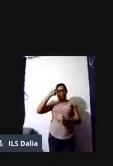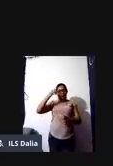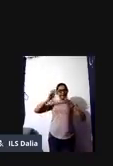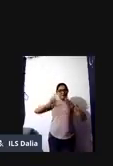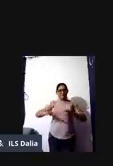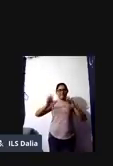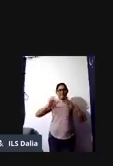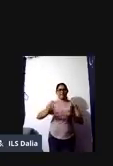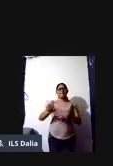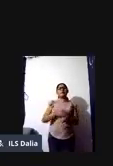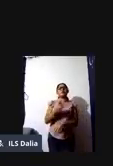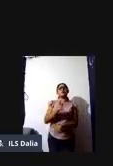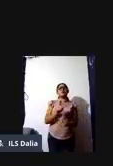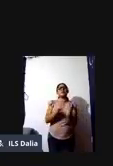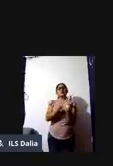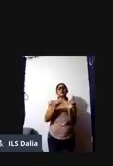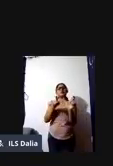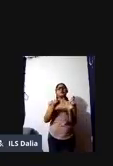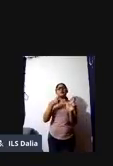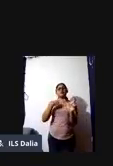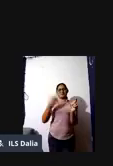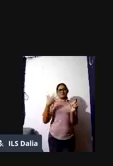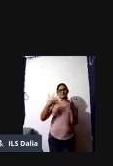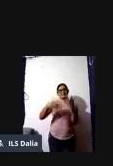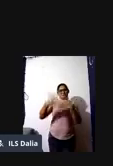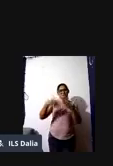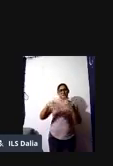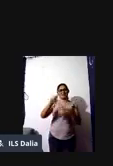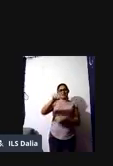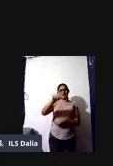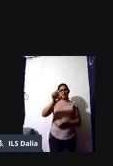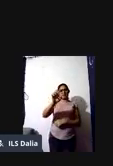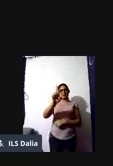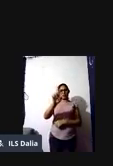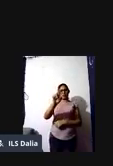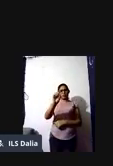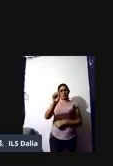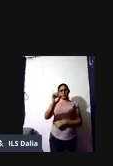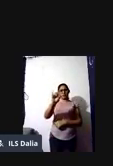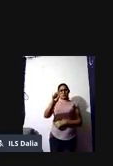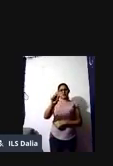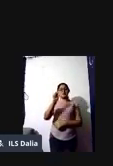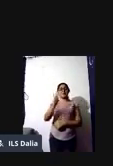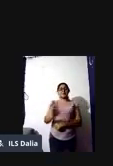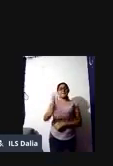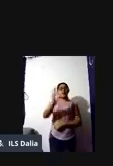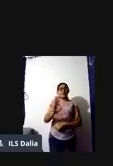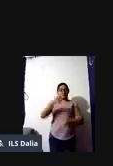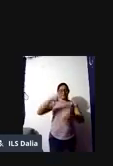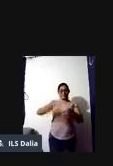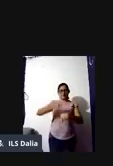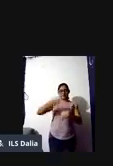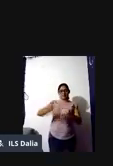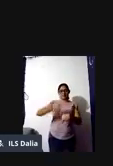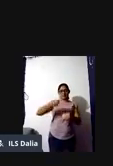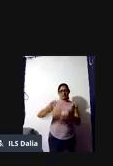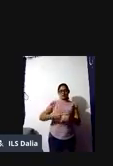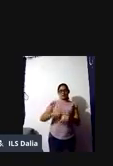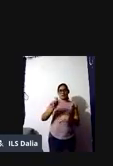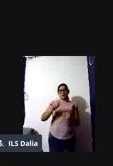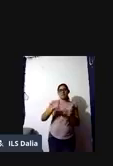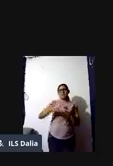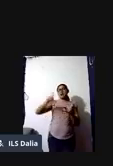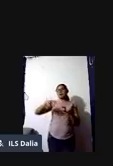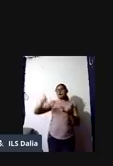como una enfermedad y la neurosis es una condición permanente, es decir, no hay altas y bajas.